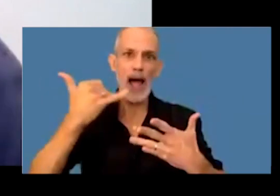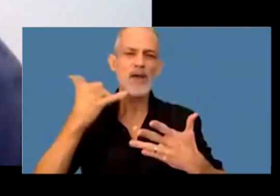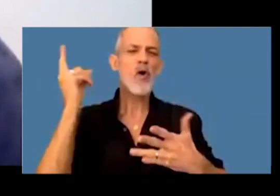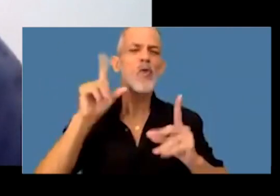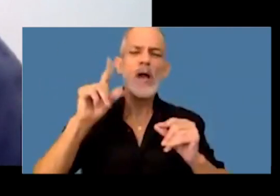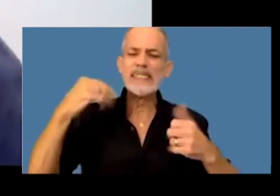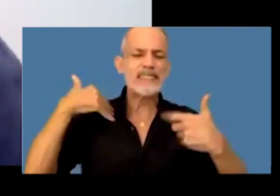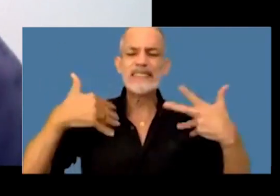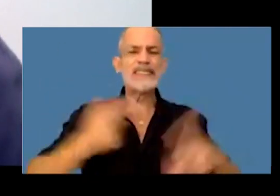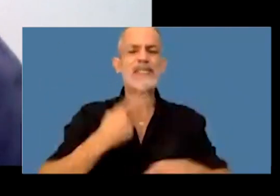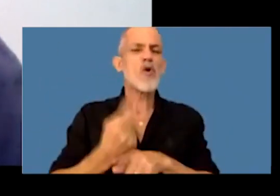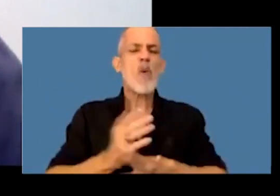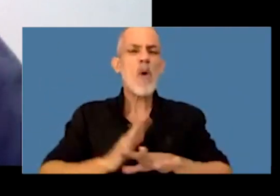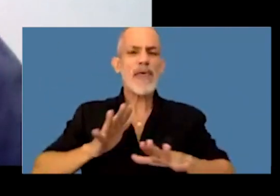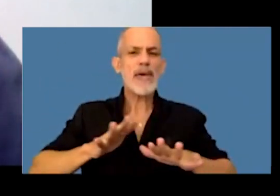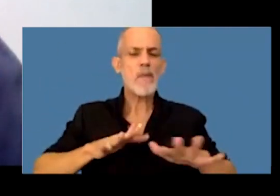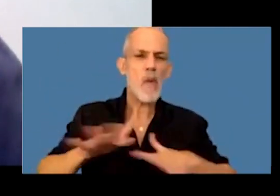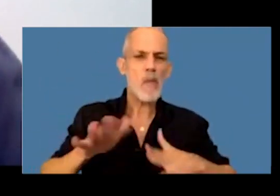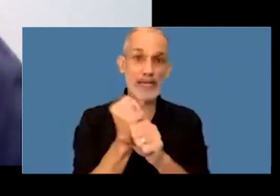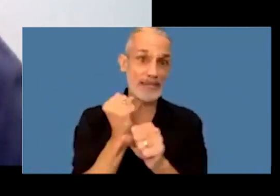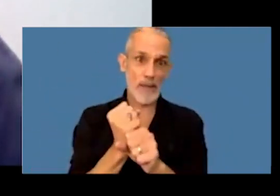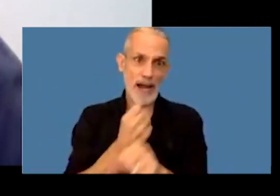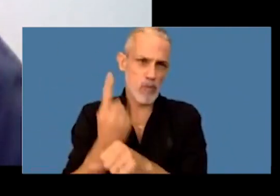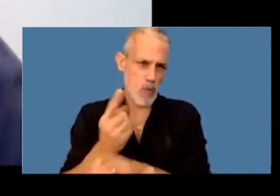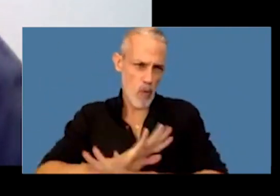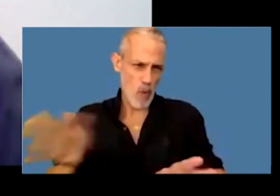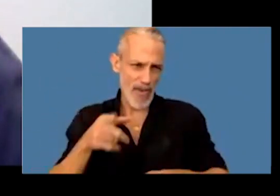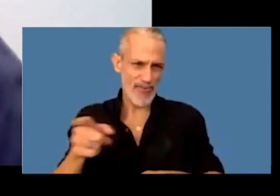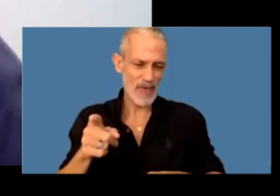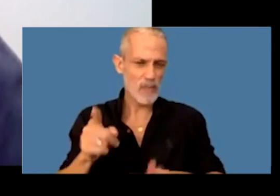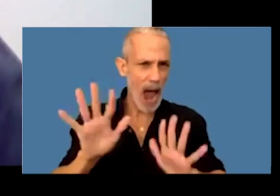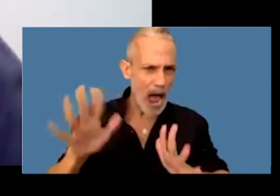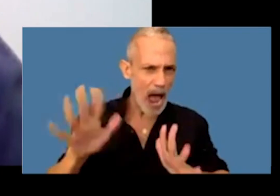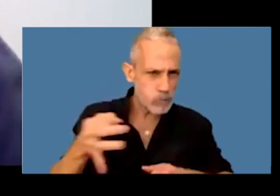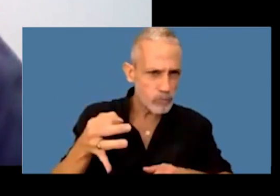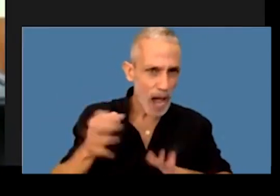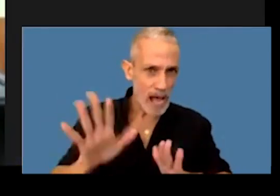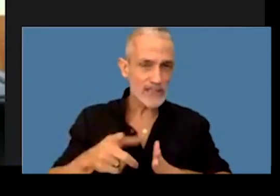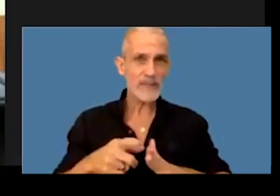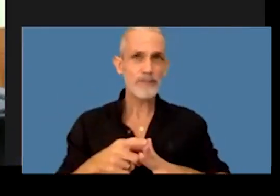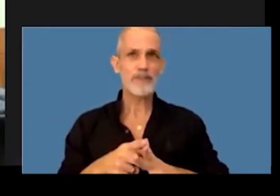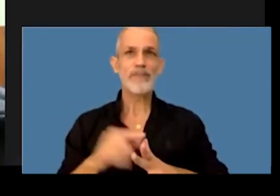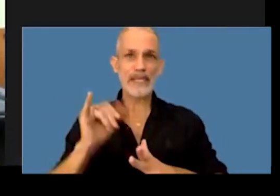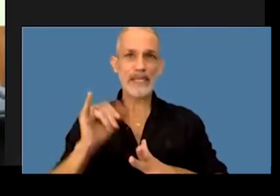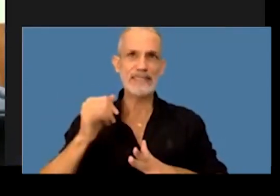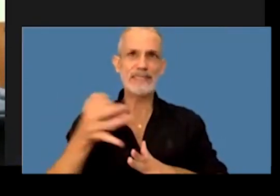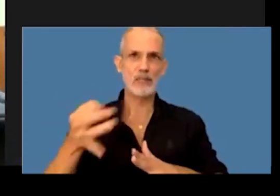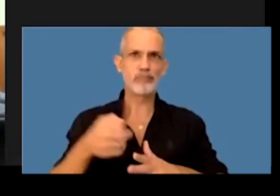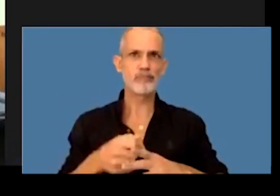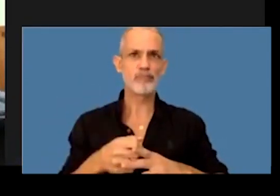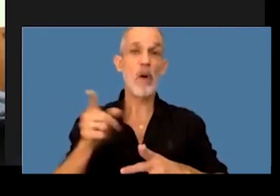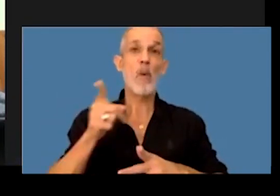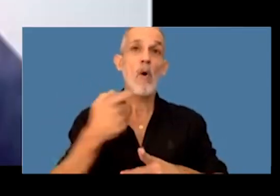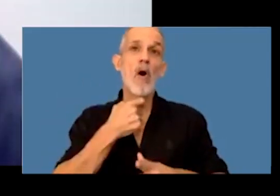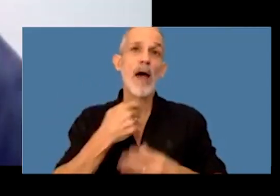permite justamente trabajar. ¿Puede ser que fue algo en base a eso? Sí. ¿Sí? Y vos lo que